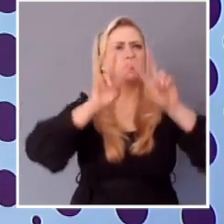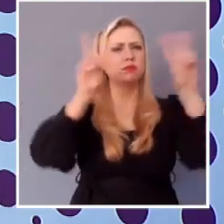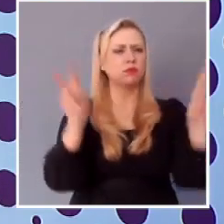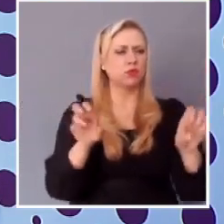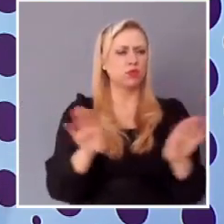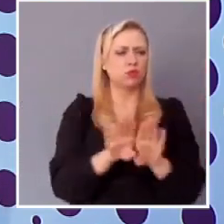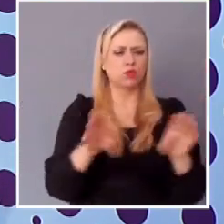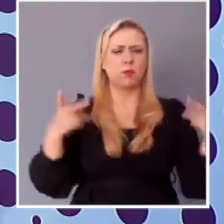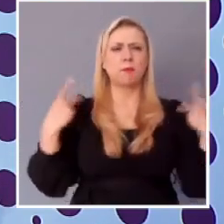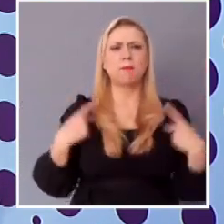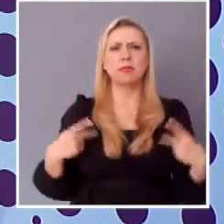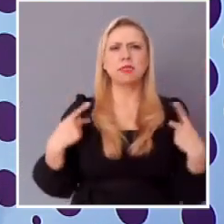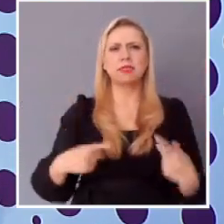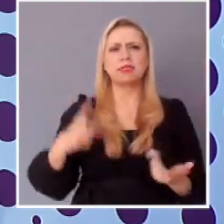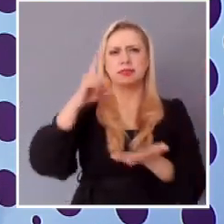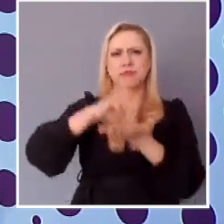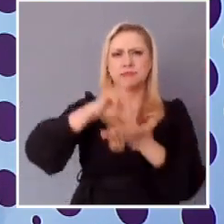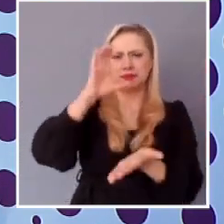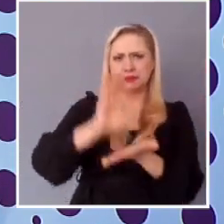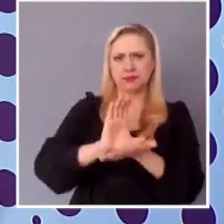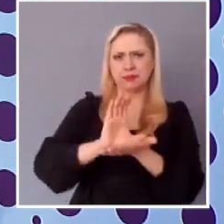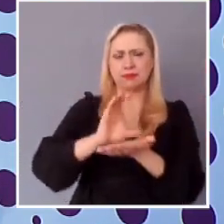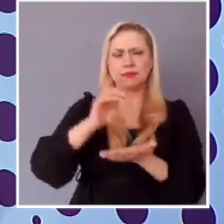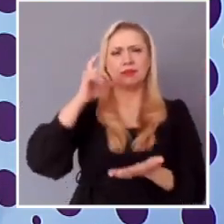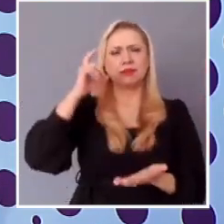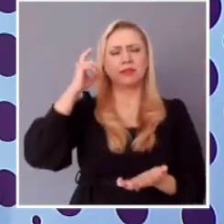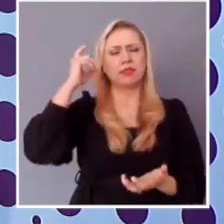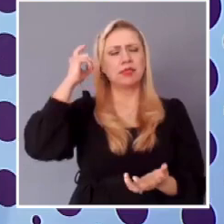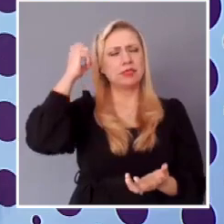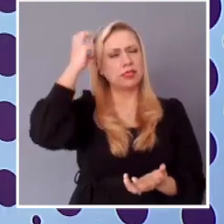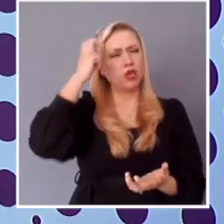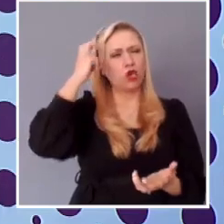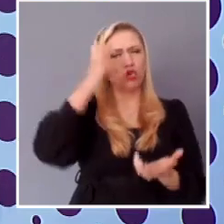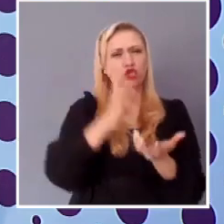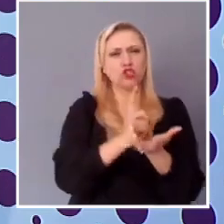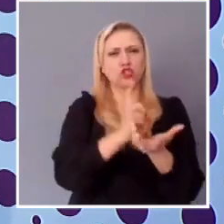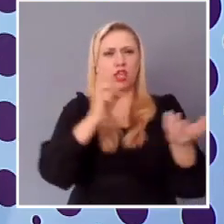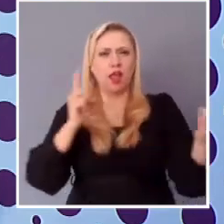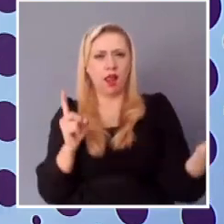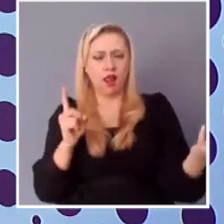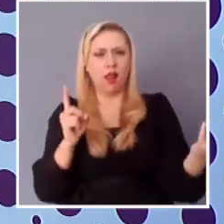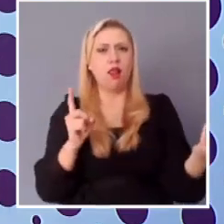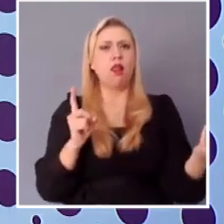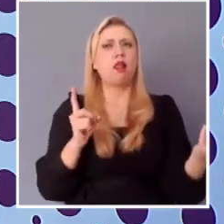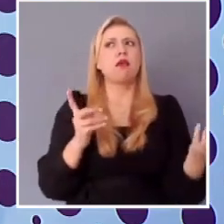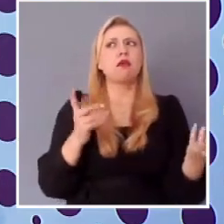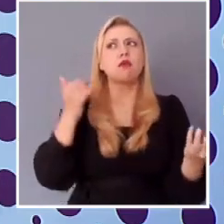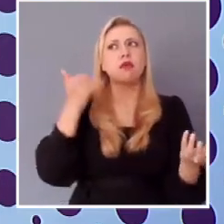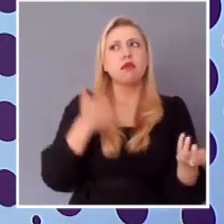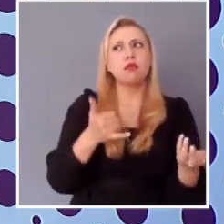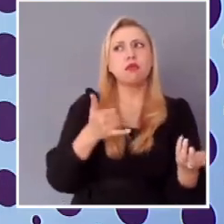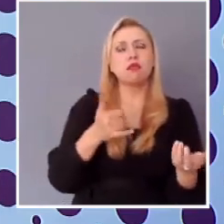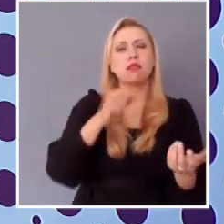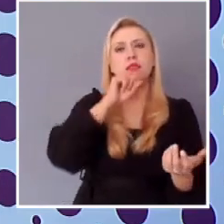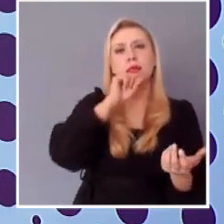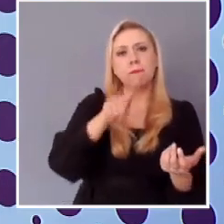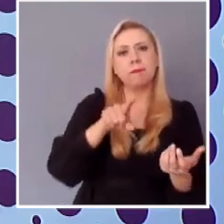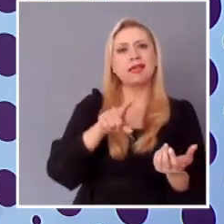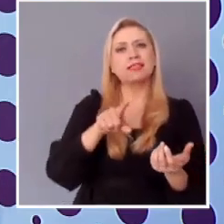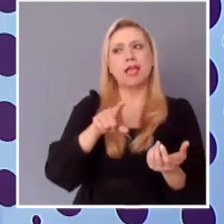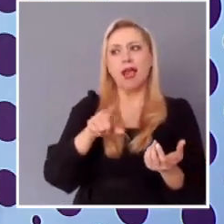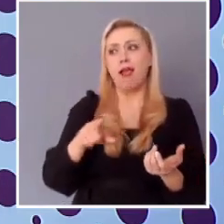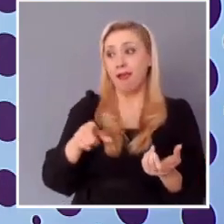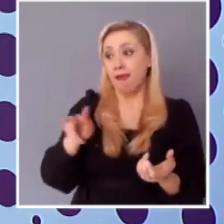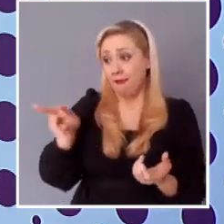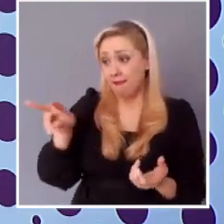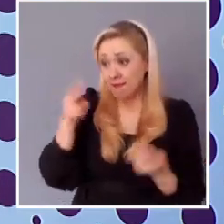relación de las personas con discapacidad psicosocial frente a los servicios, sino más bien de incidir para que existan servicios